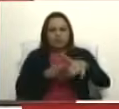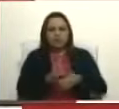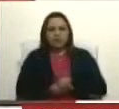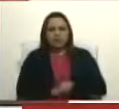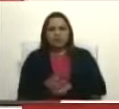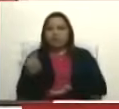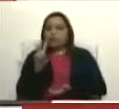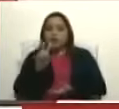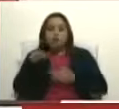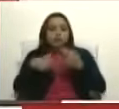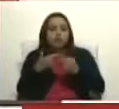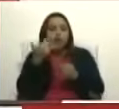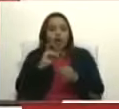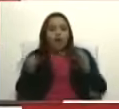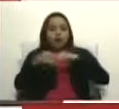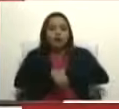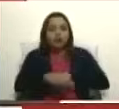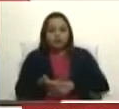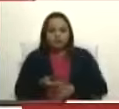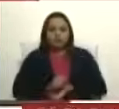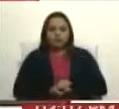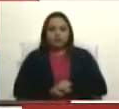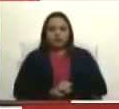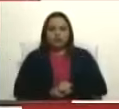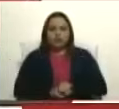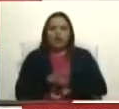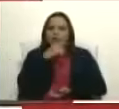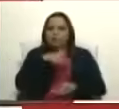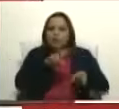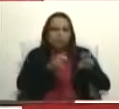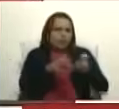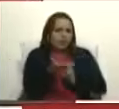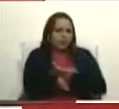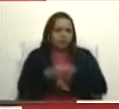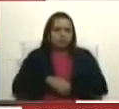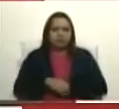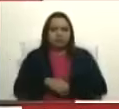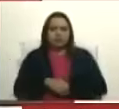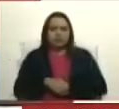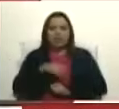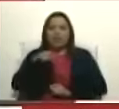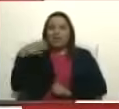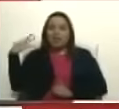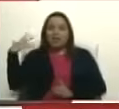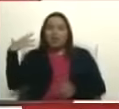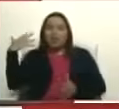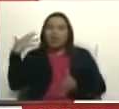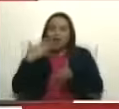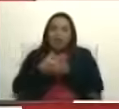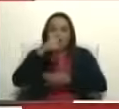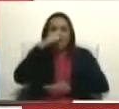Venezuela jamás ha estado de acuerdo con eso. Y no es de ahorita. Eso es desde los años de Medina Angarita.